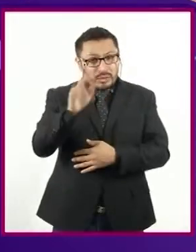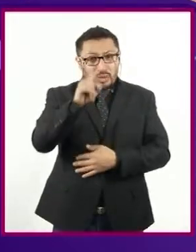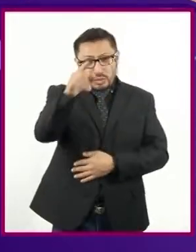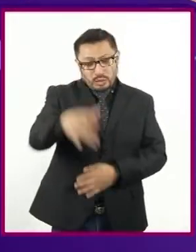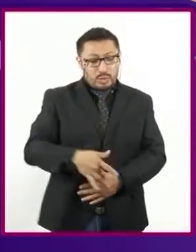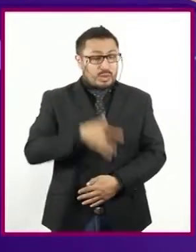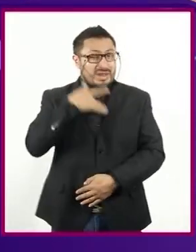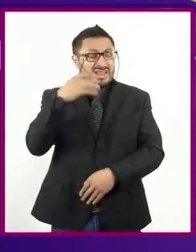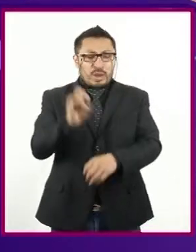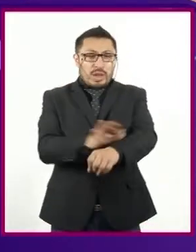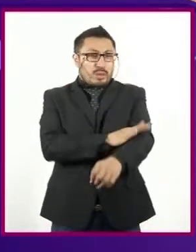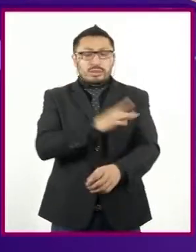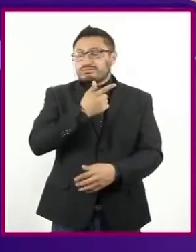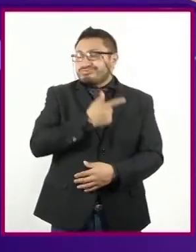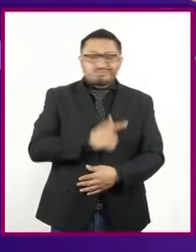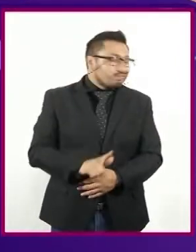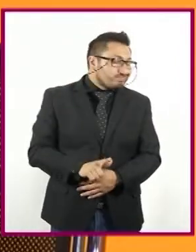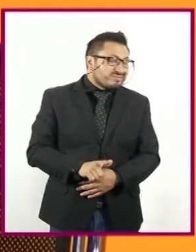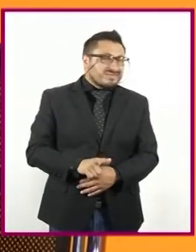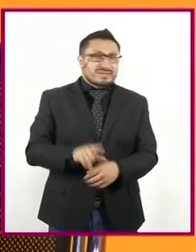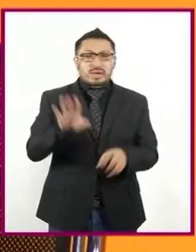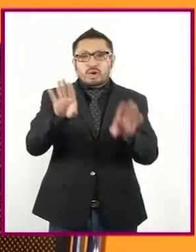emociones no les gustan?